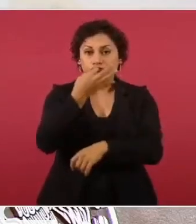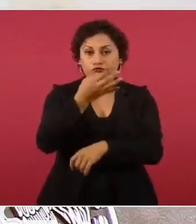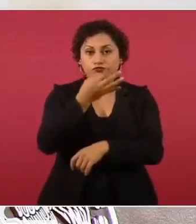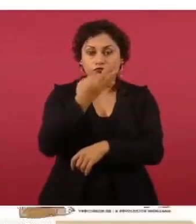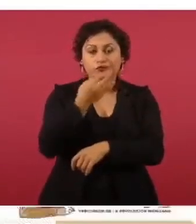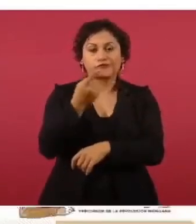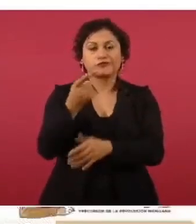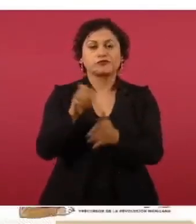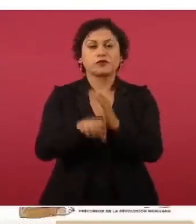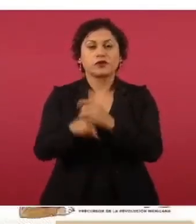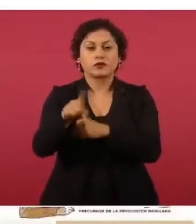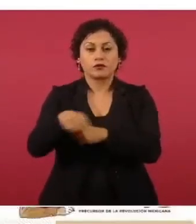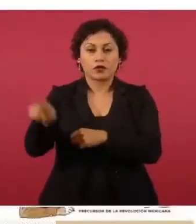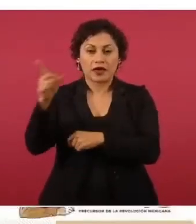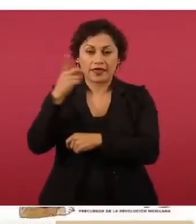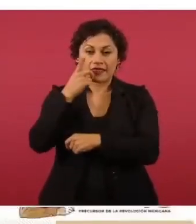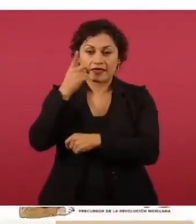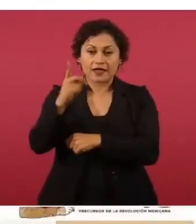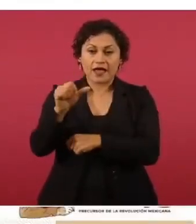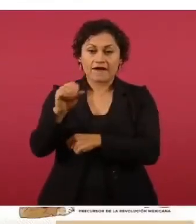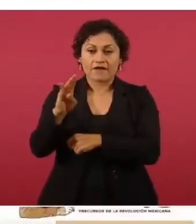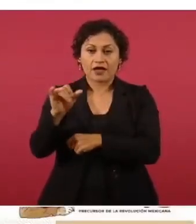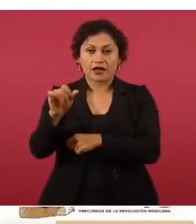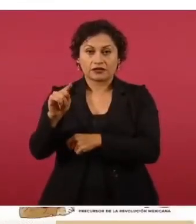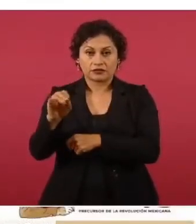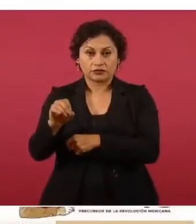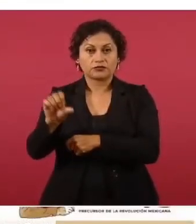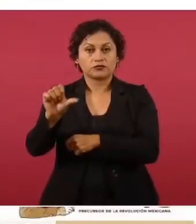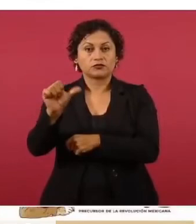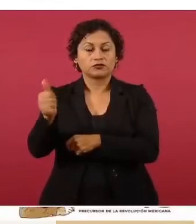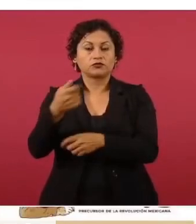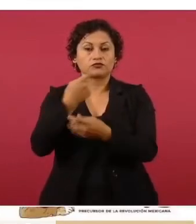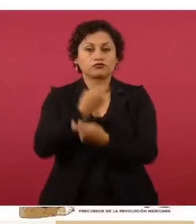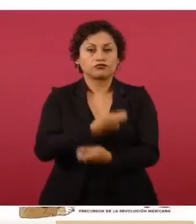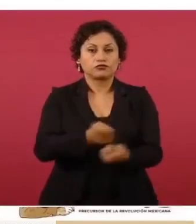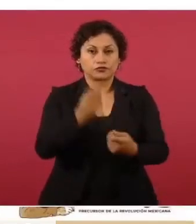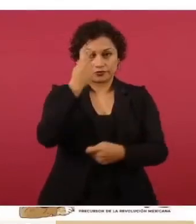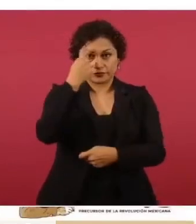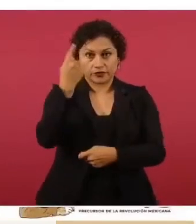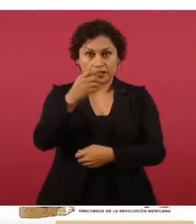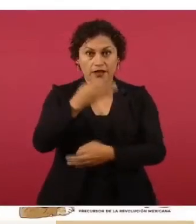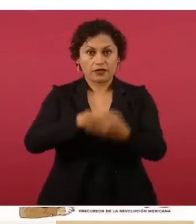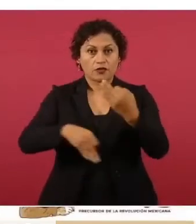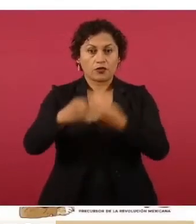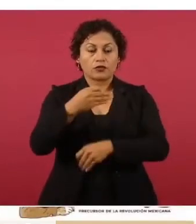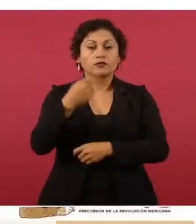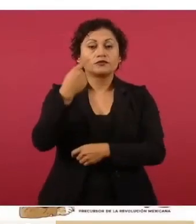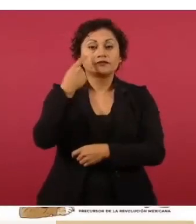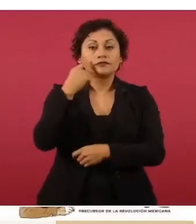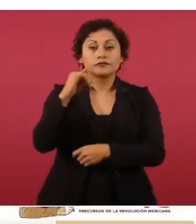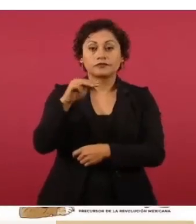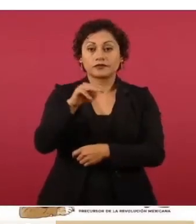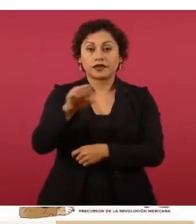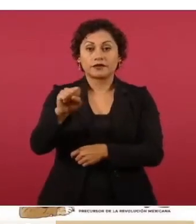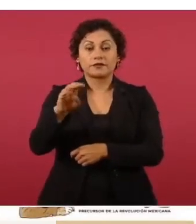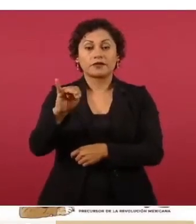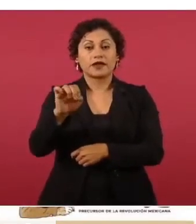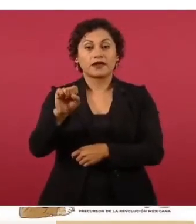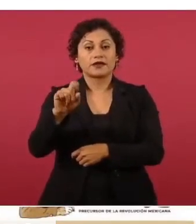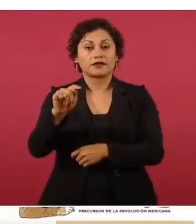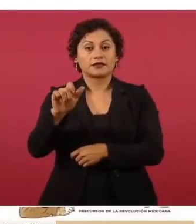el surtimiento de recetas completas para la población. ¿Qué es lo que hemos estado haciendo con el IMSS Bienestar? Pasar de